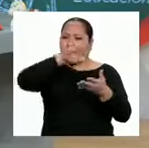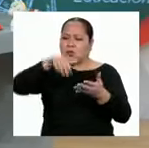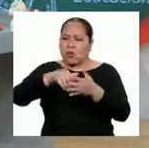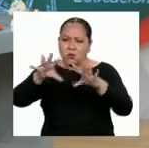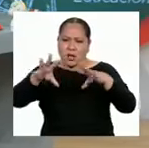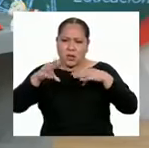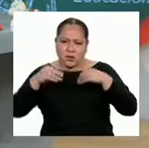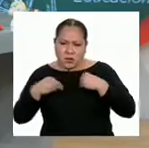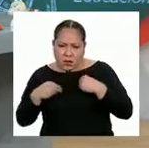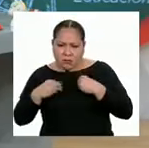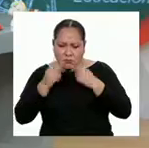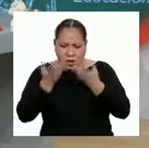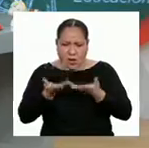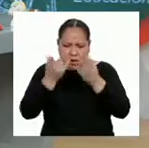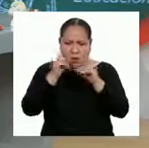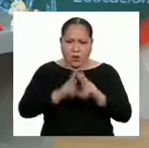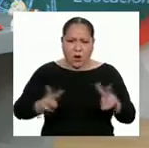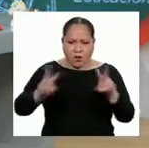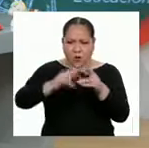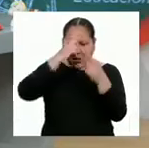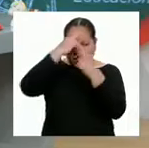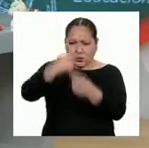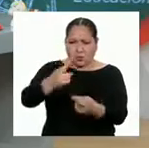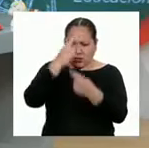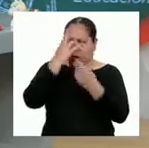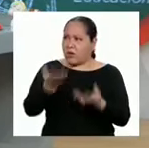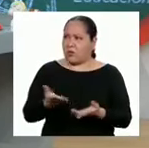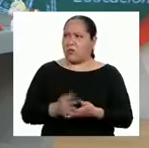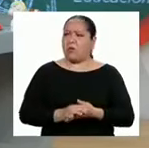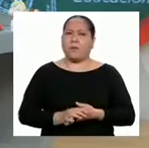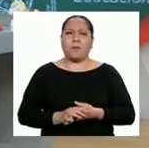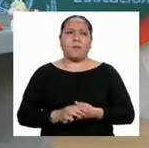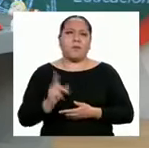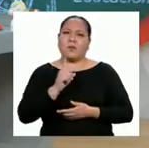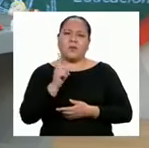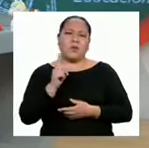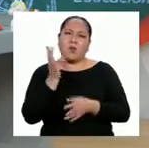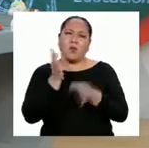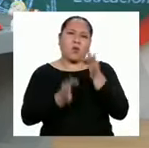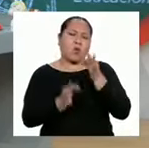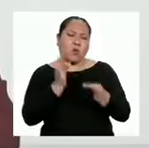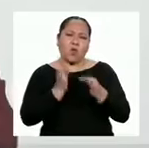y respetados por quienes son. No me parece justo que la gente